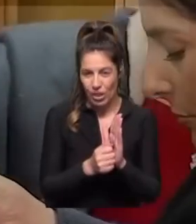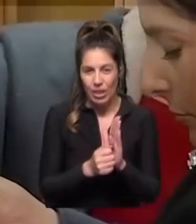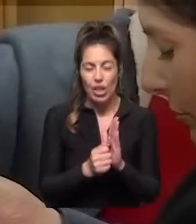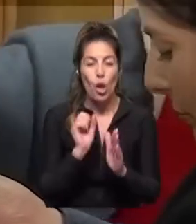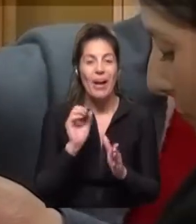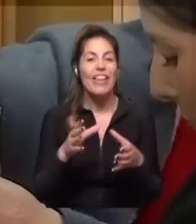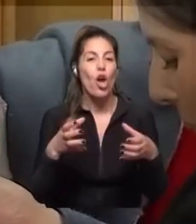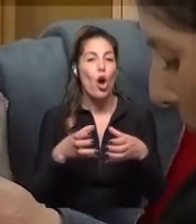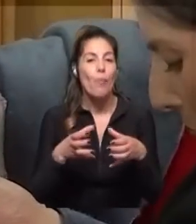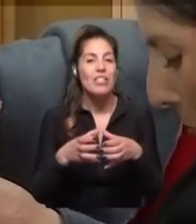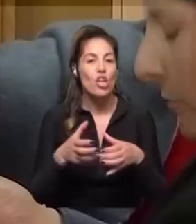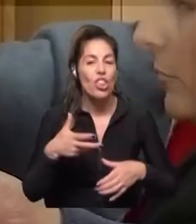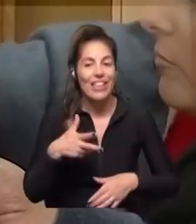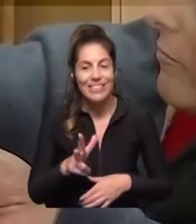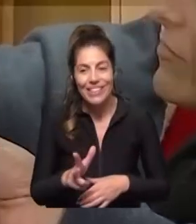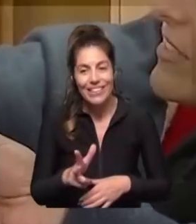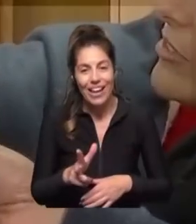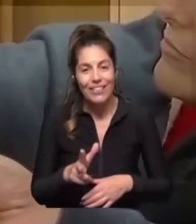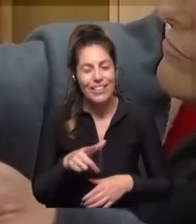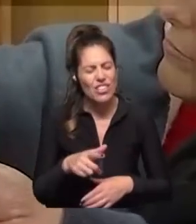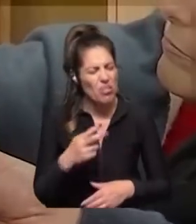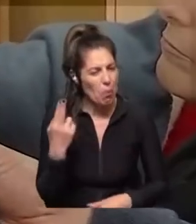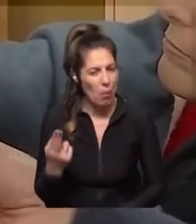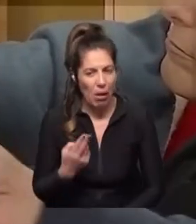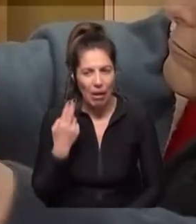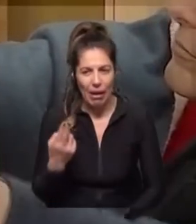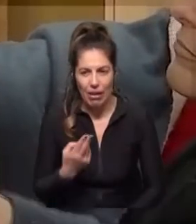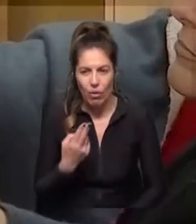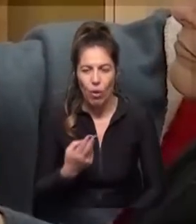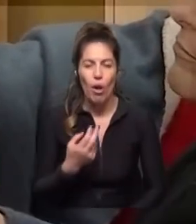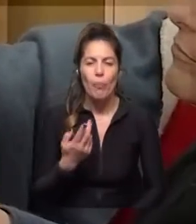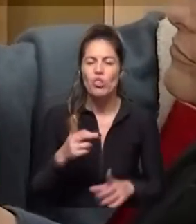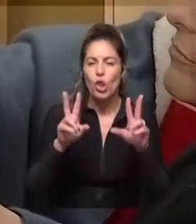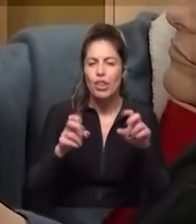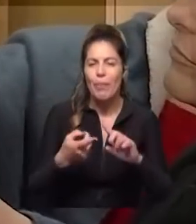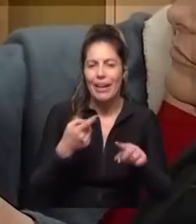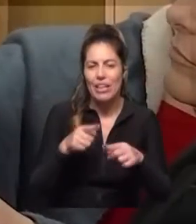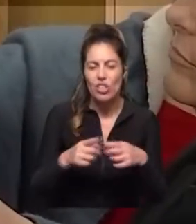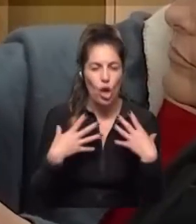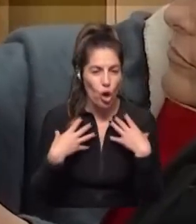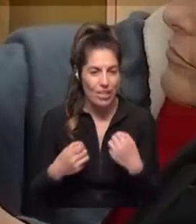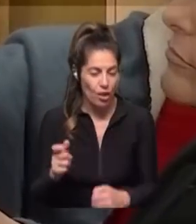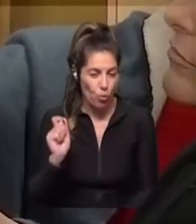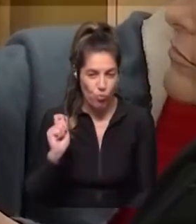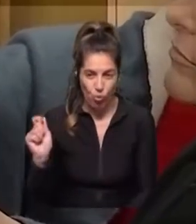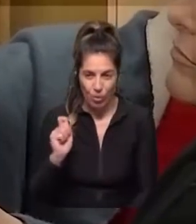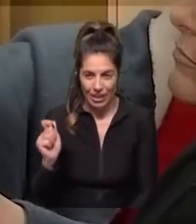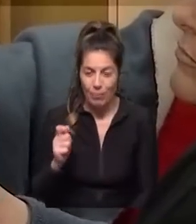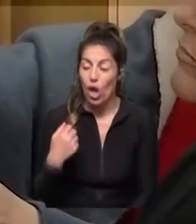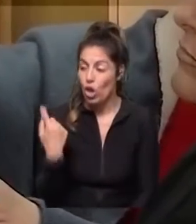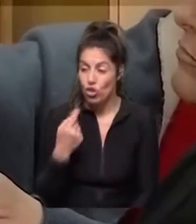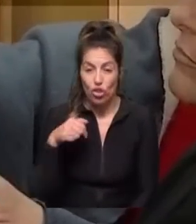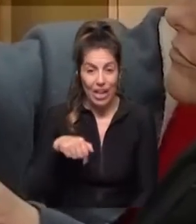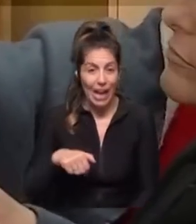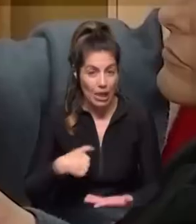a la comisión de Hacienda cosa también muy muy extraña porque se trata de cuestiones que tienen que ver con la salud pública nosotros acá